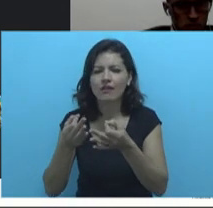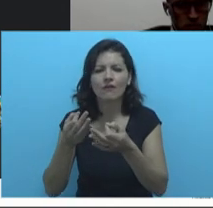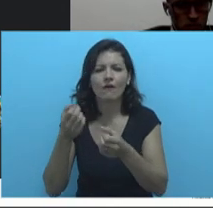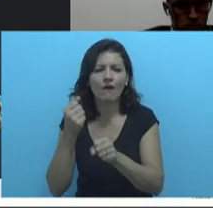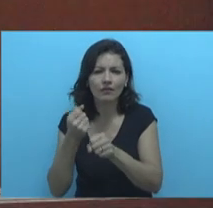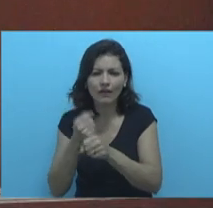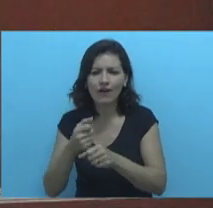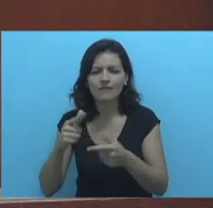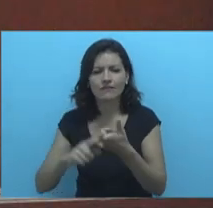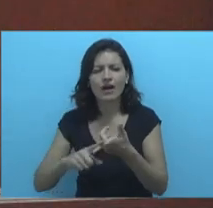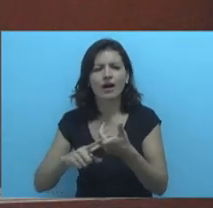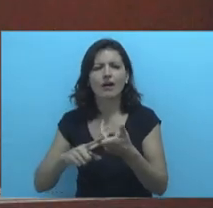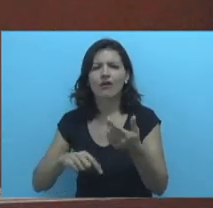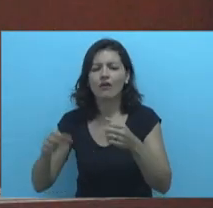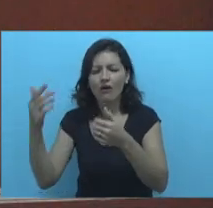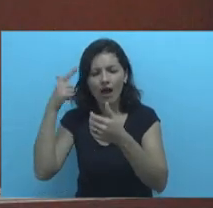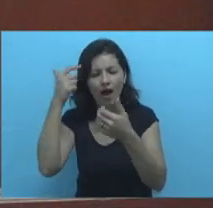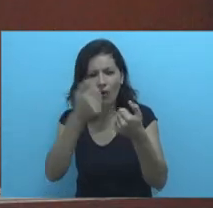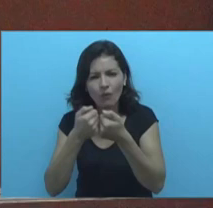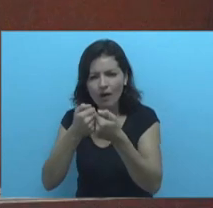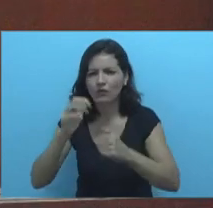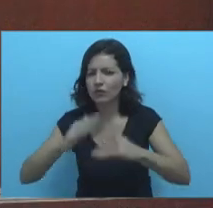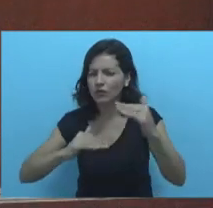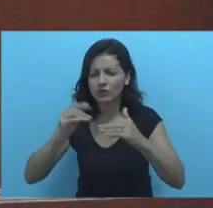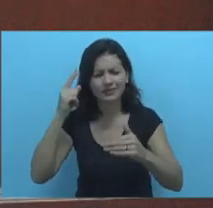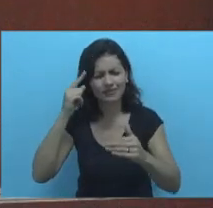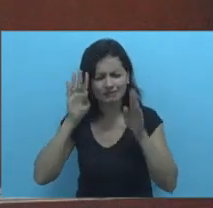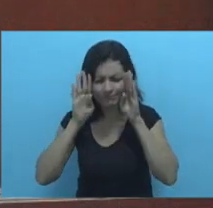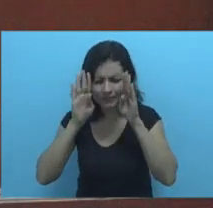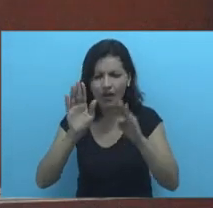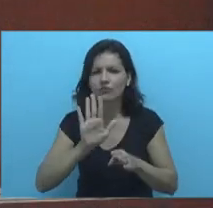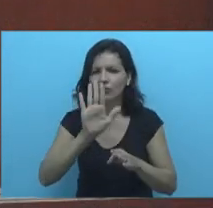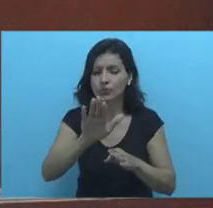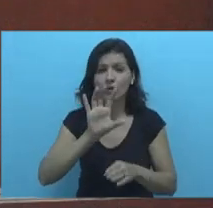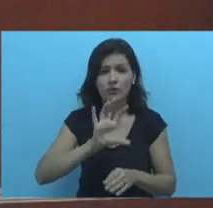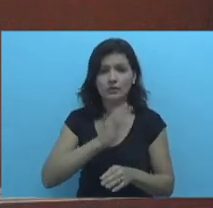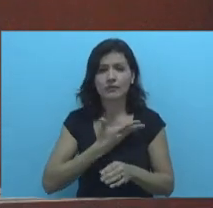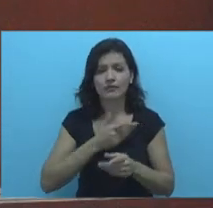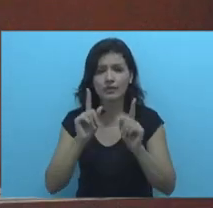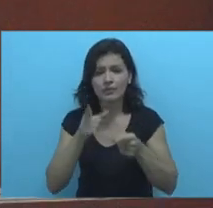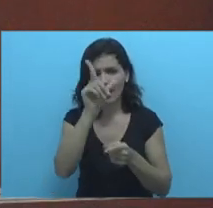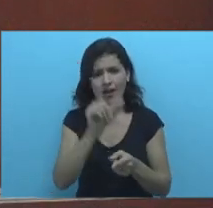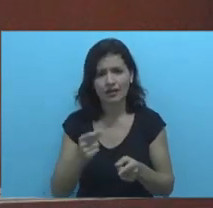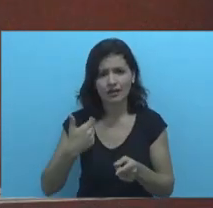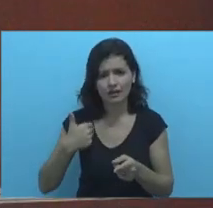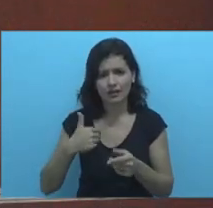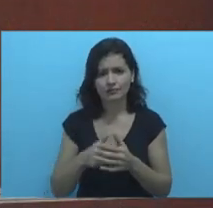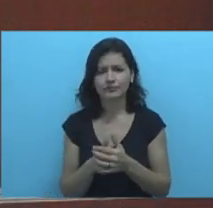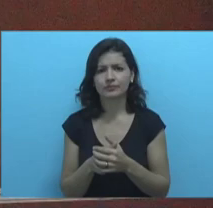consenso y de construcción hacia adelante para Santa Fe y para la Argentina.